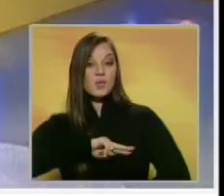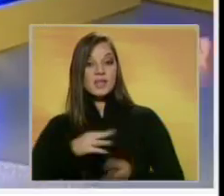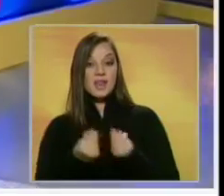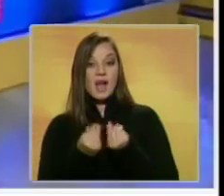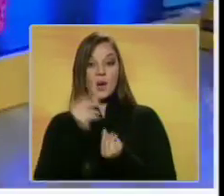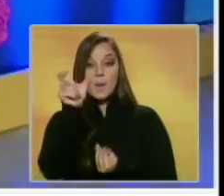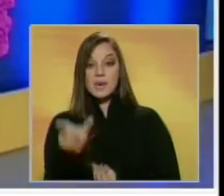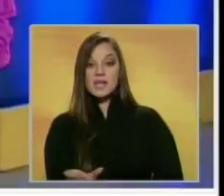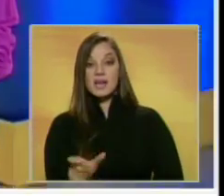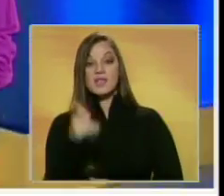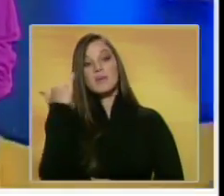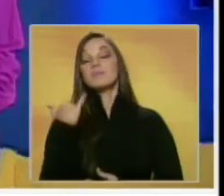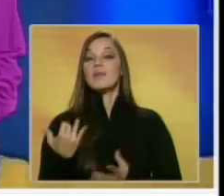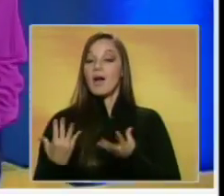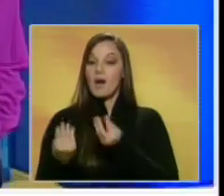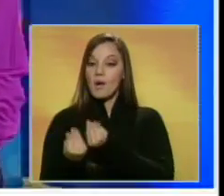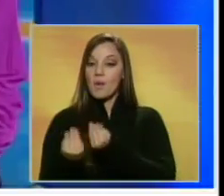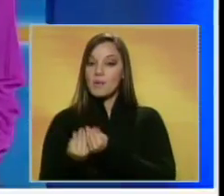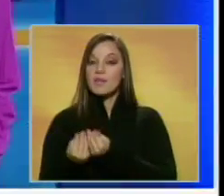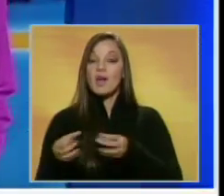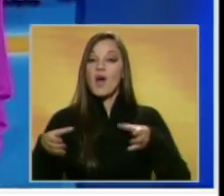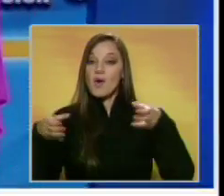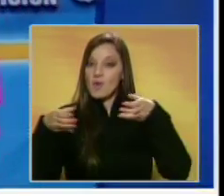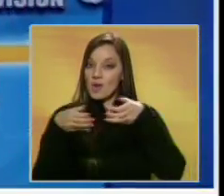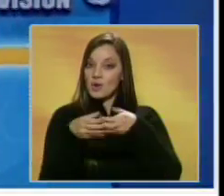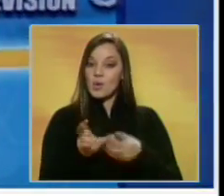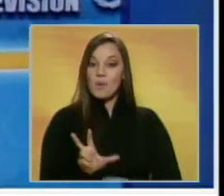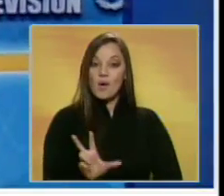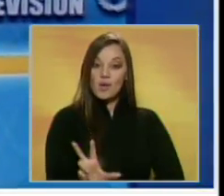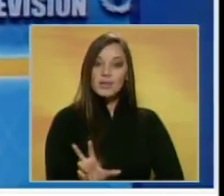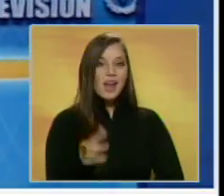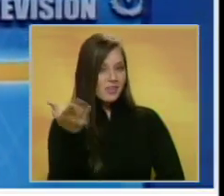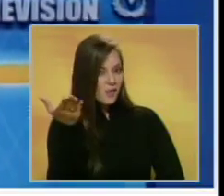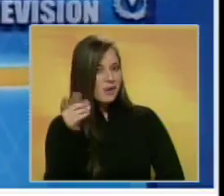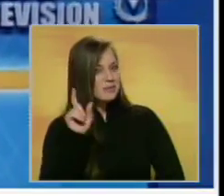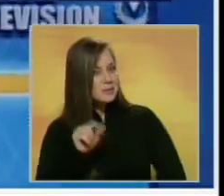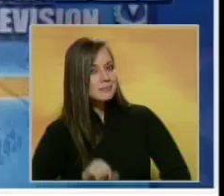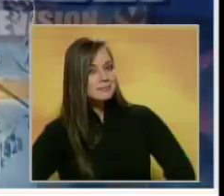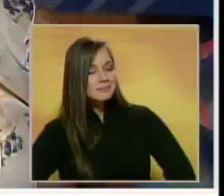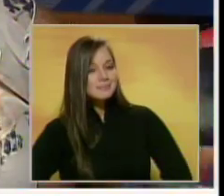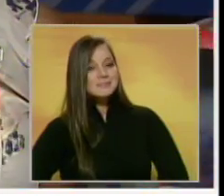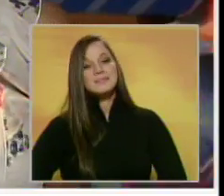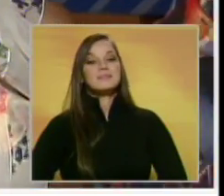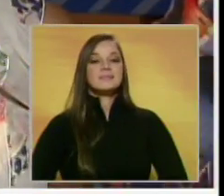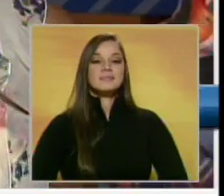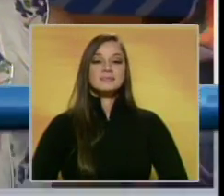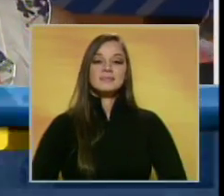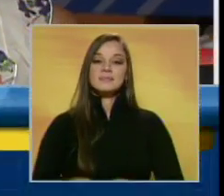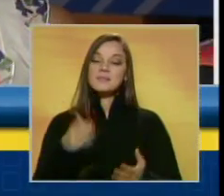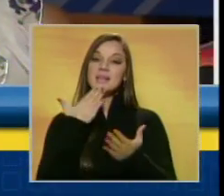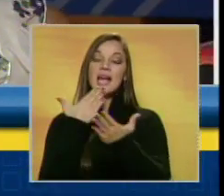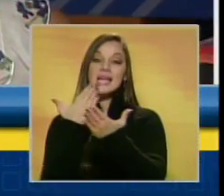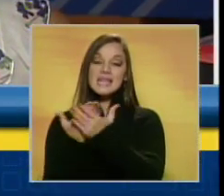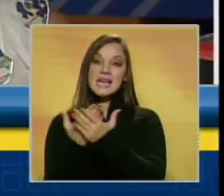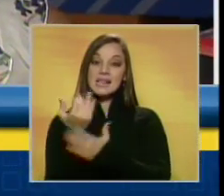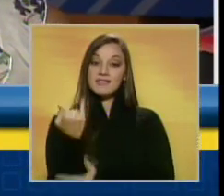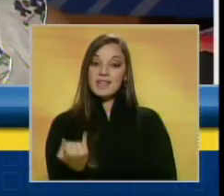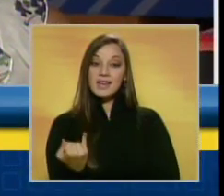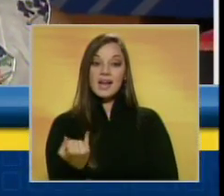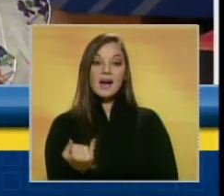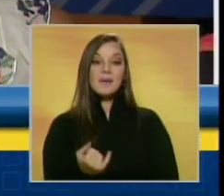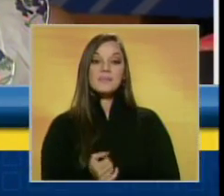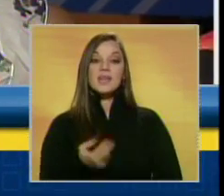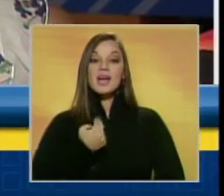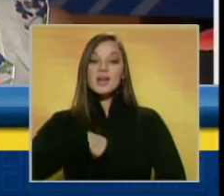Hernández se encuentra muy bien acompañada con el grupo Los Tres. ¿No es así, Yolimar? Adelante. Gracias, Federica. Así como lo dices, está